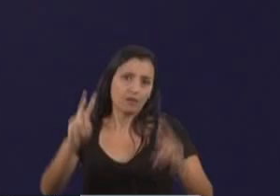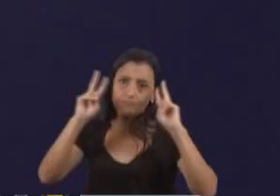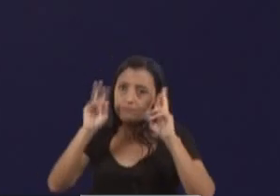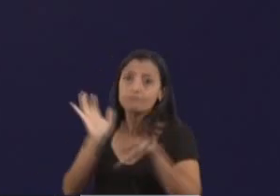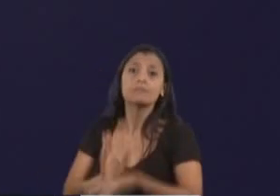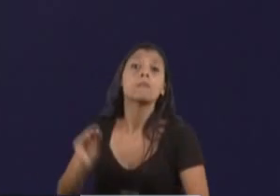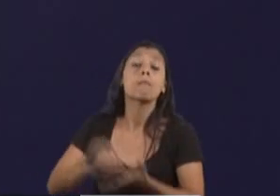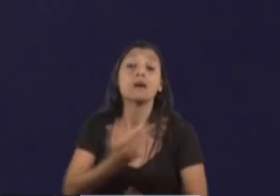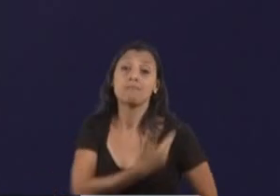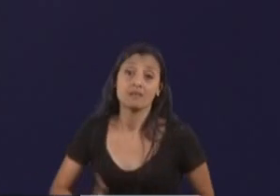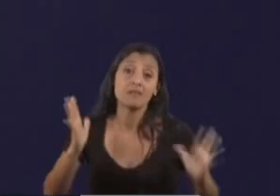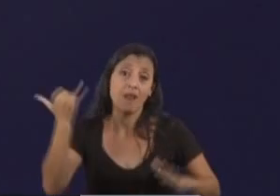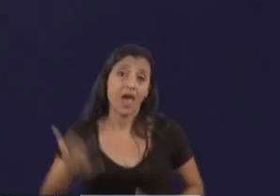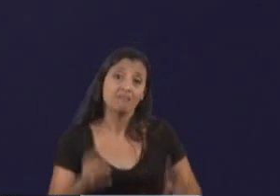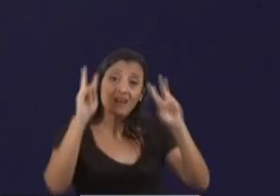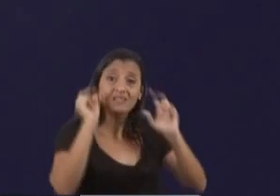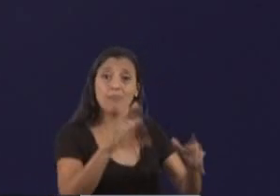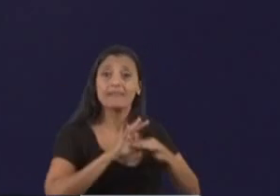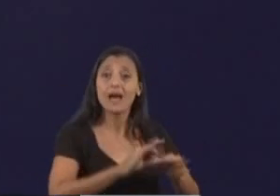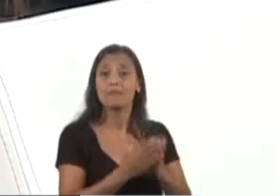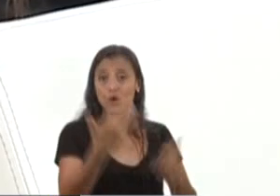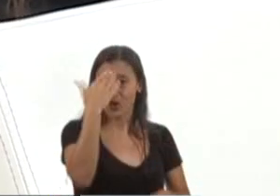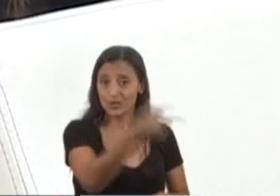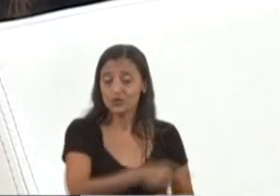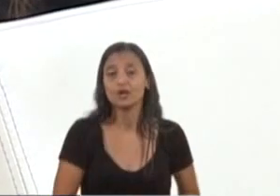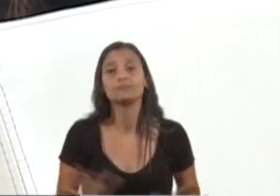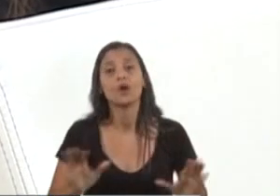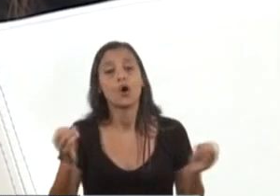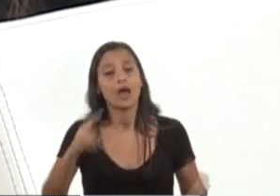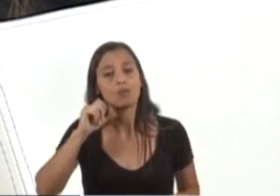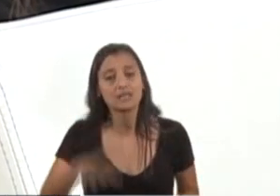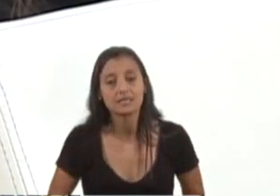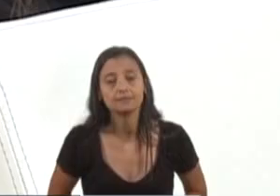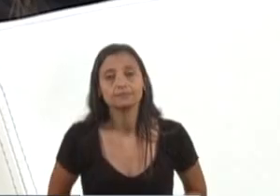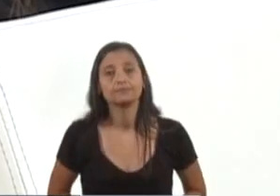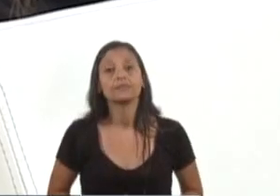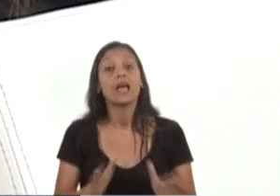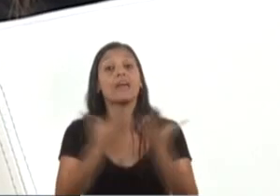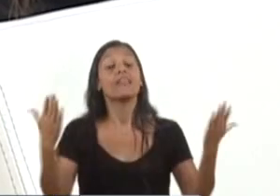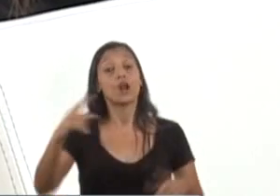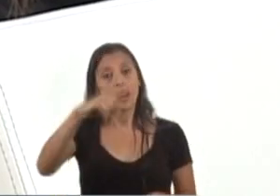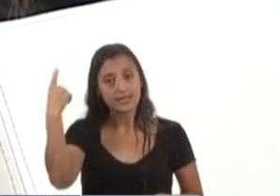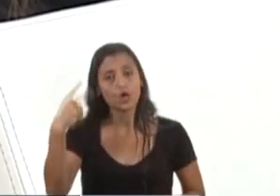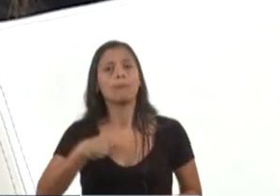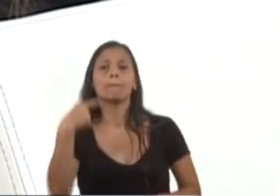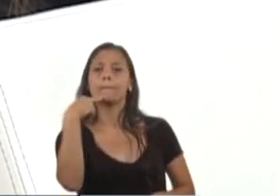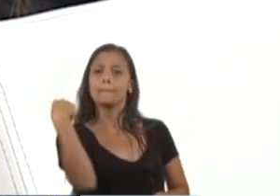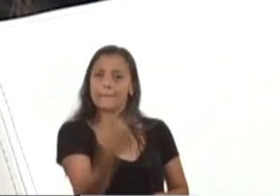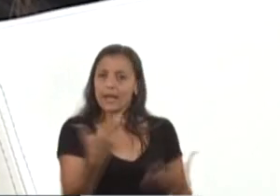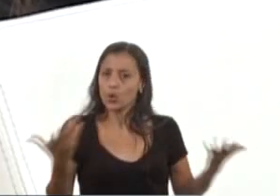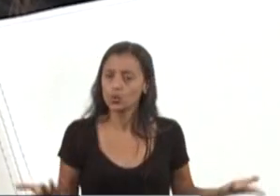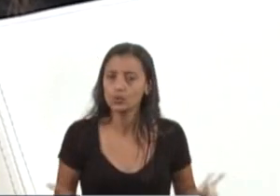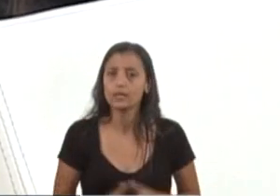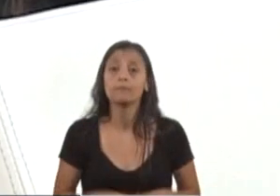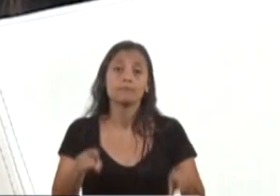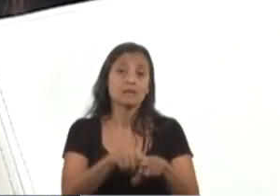Está de más aclararlo. Jaime. Hola Manuel, ¿cómo estás? Jaime Rosenberg, del Diario de la Nación. Consultarte por